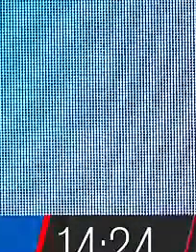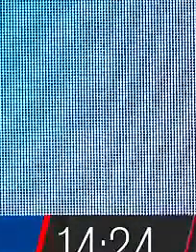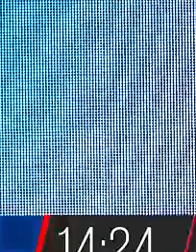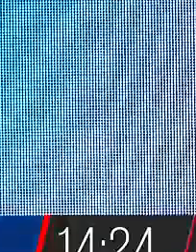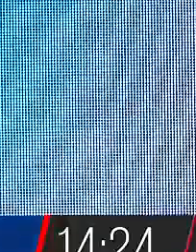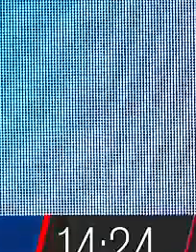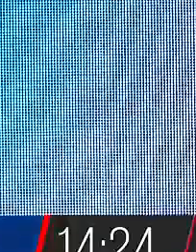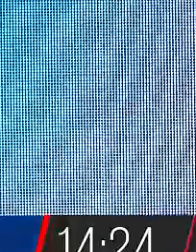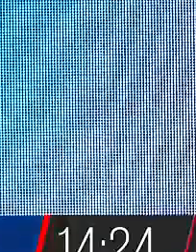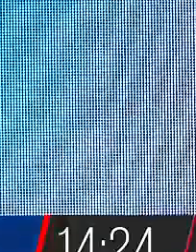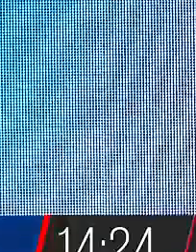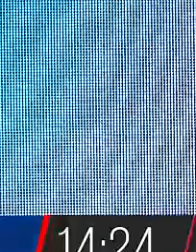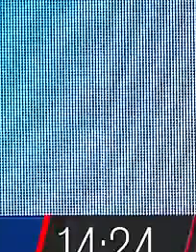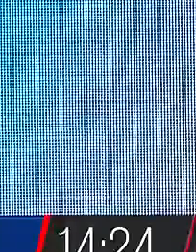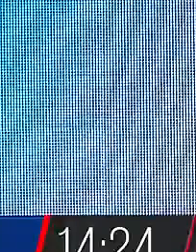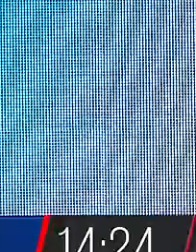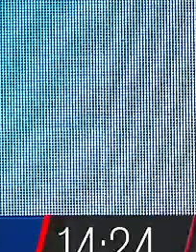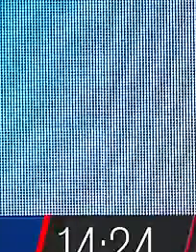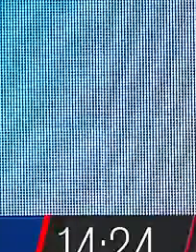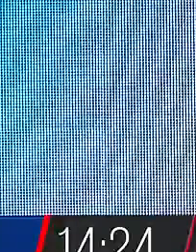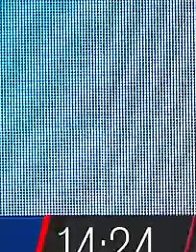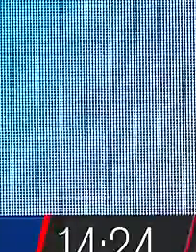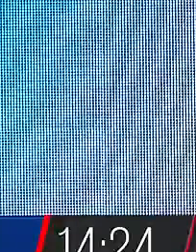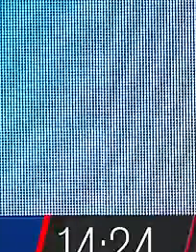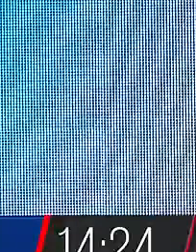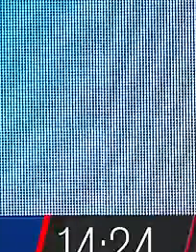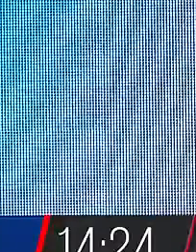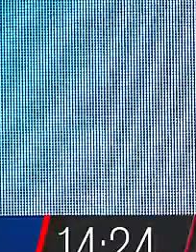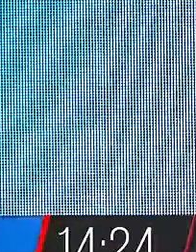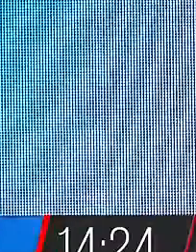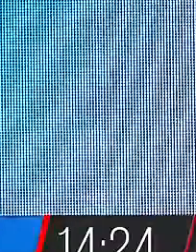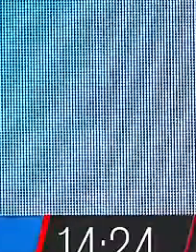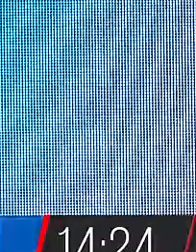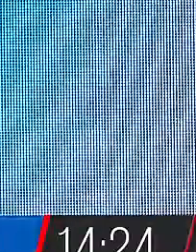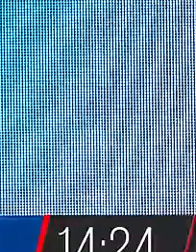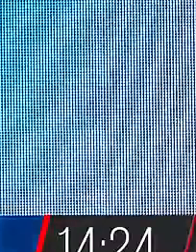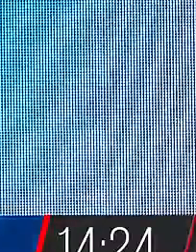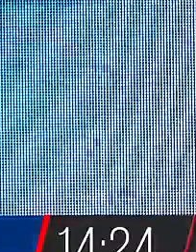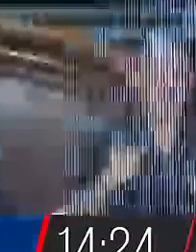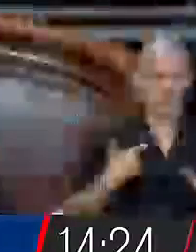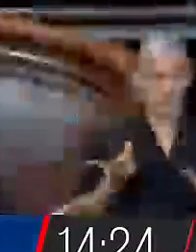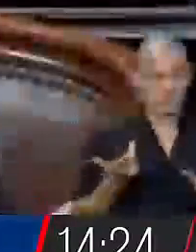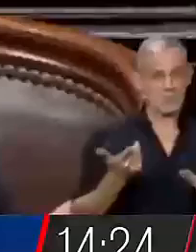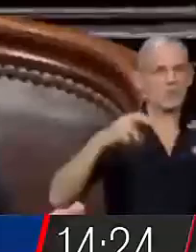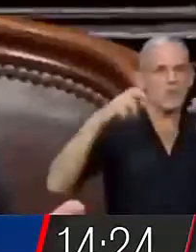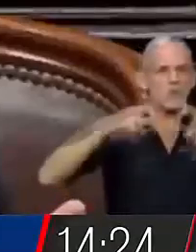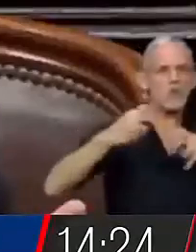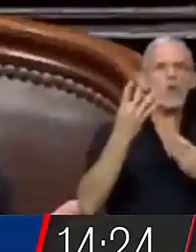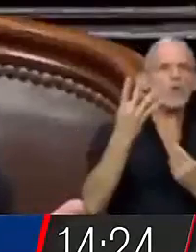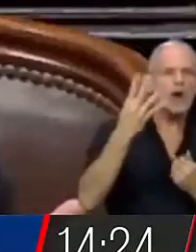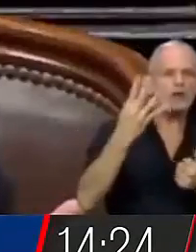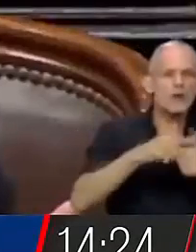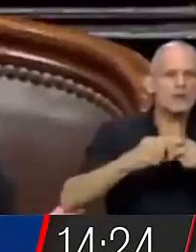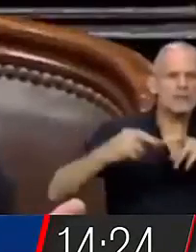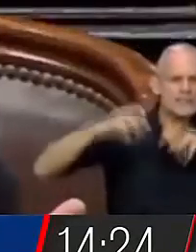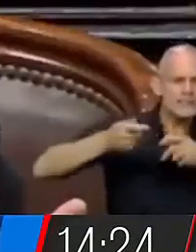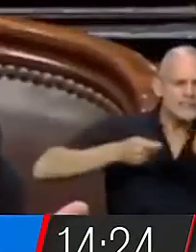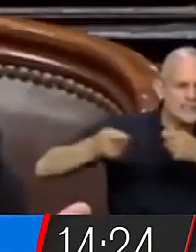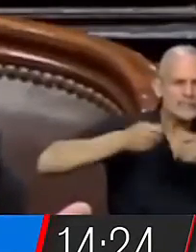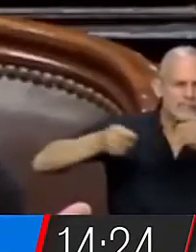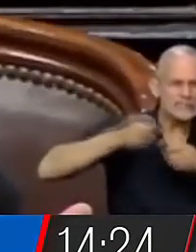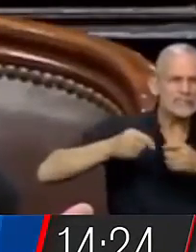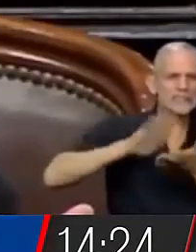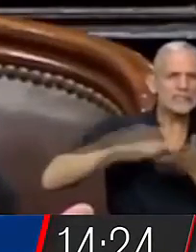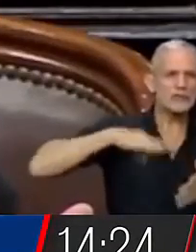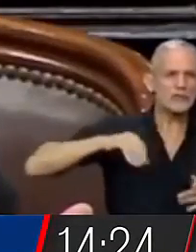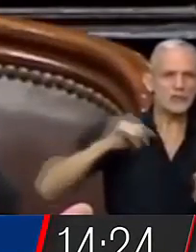y votaron en contra de quitar la exención del impuesto a las ganancias a los jueces. Cuatro veces a discutir paritarias este año para